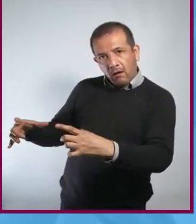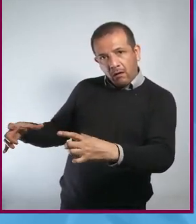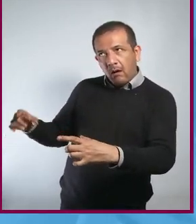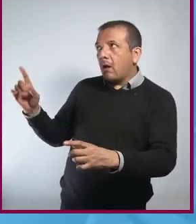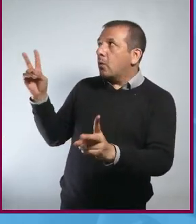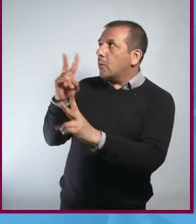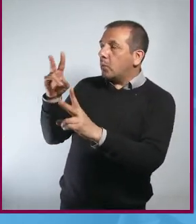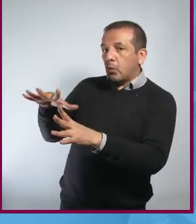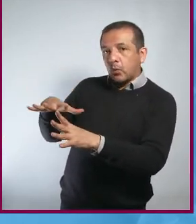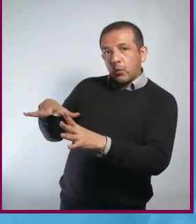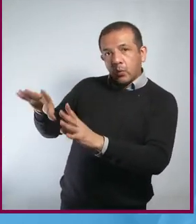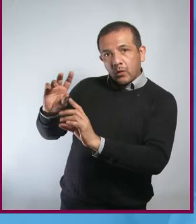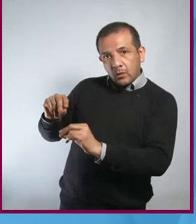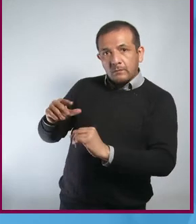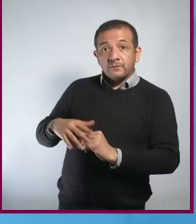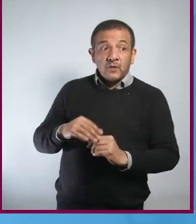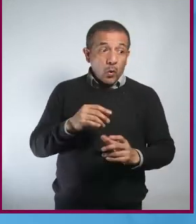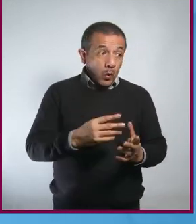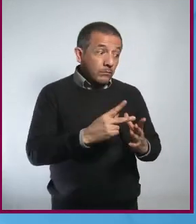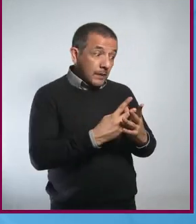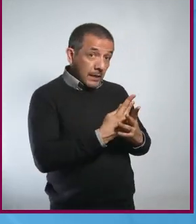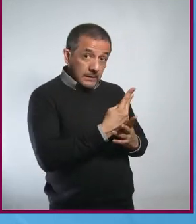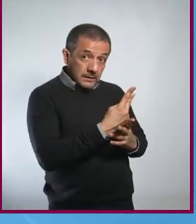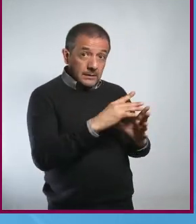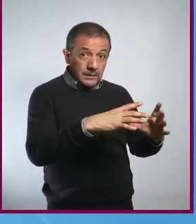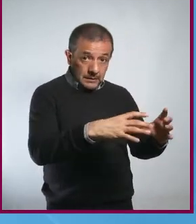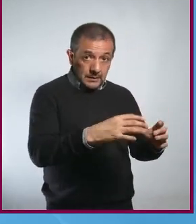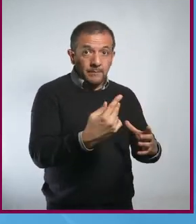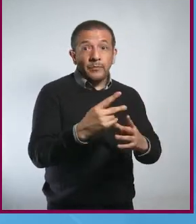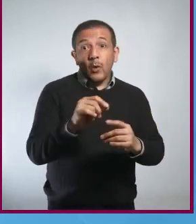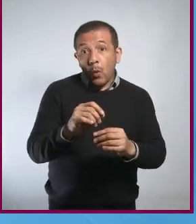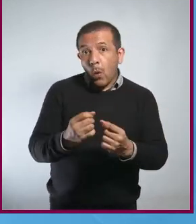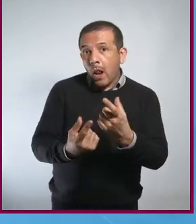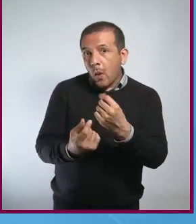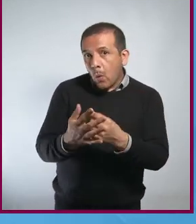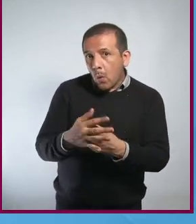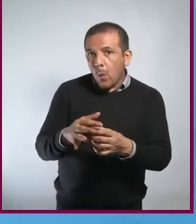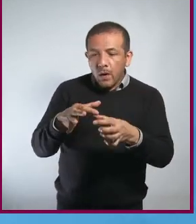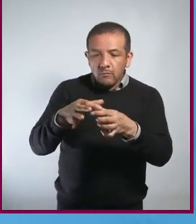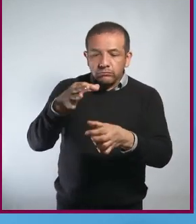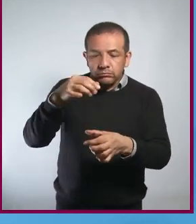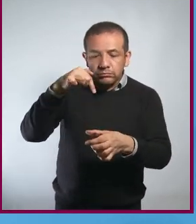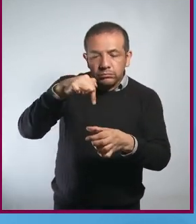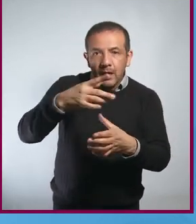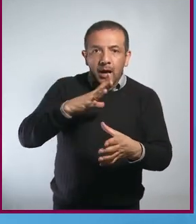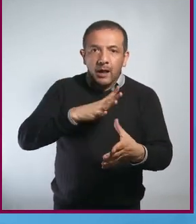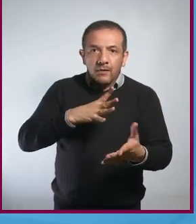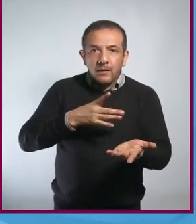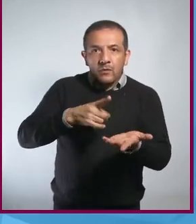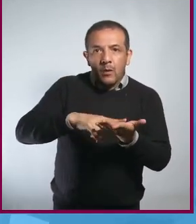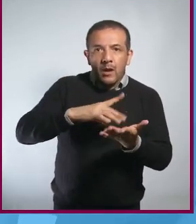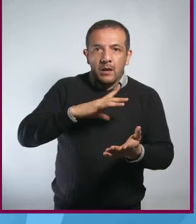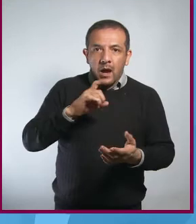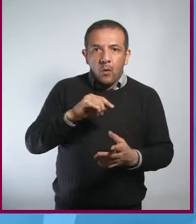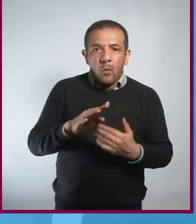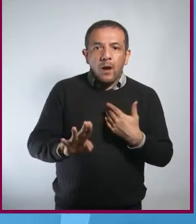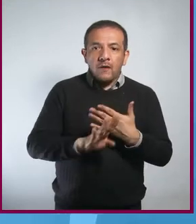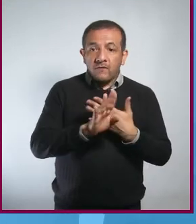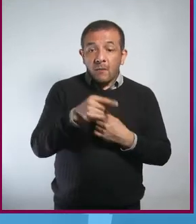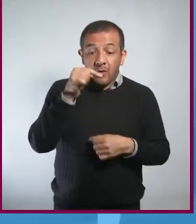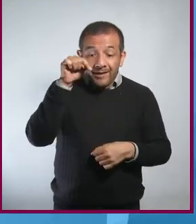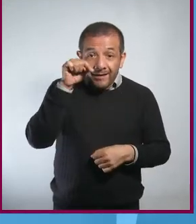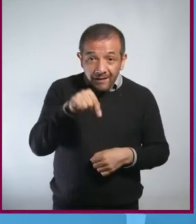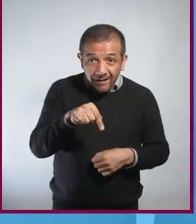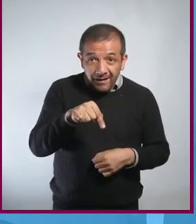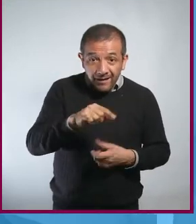al aire libre. Macetas, botellas, cualquier envase que pueda acumular agua, para impedir que